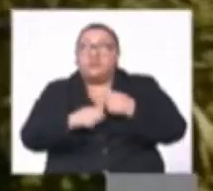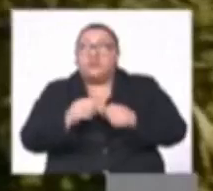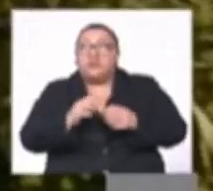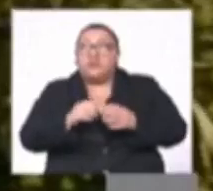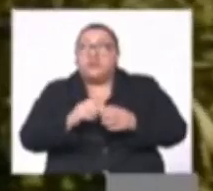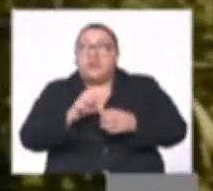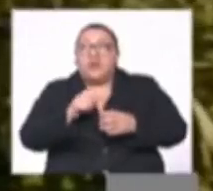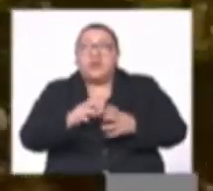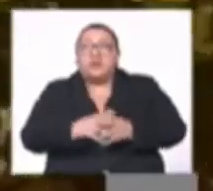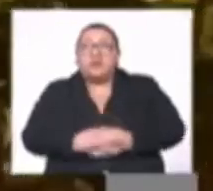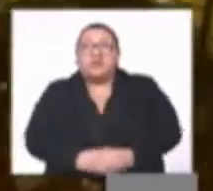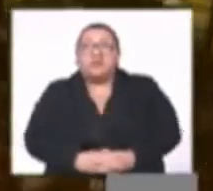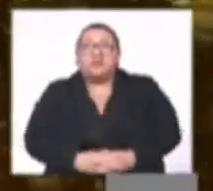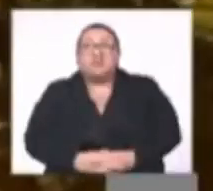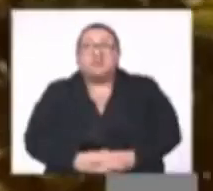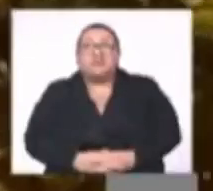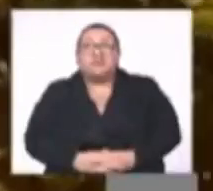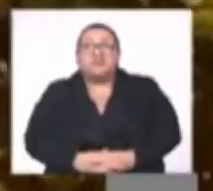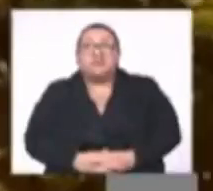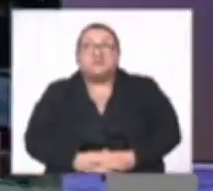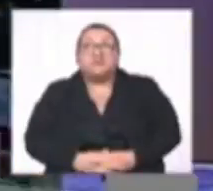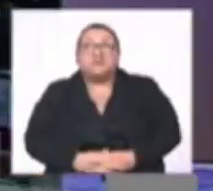de cáñamo.